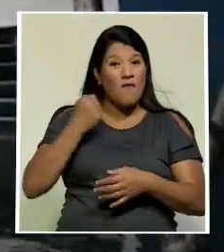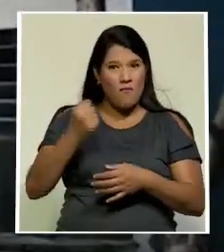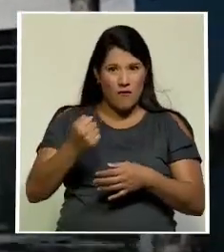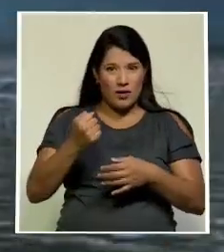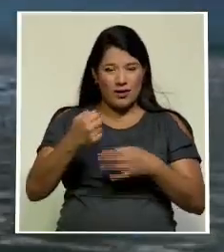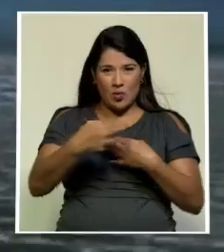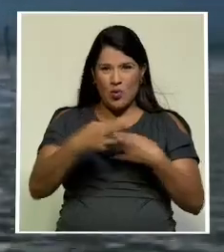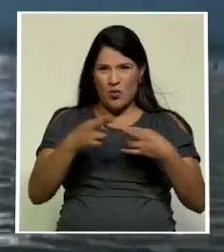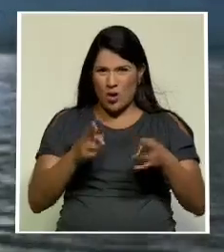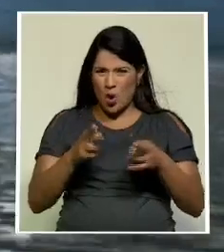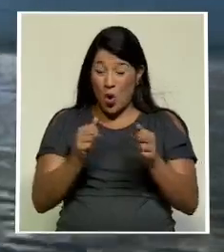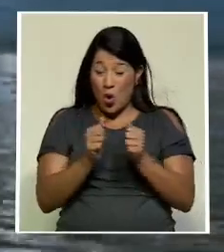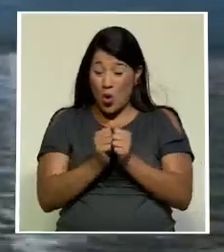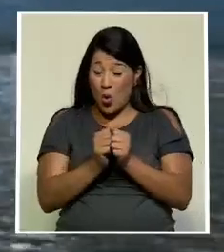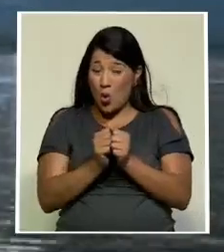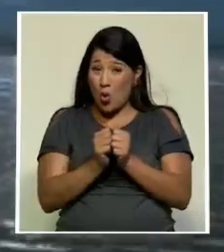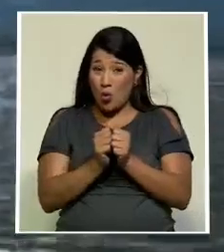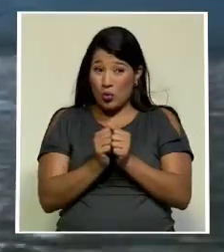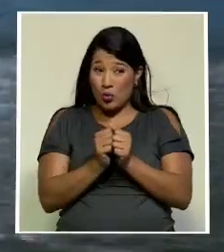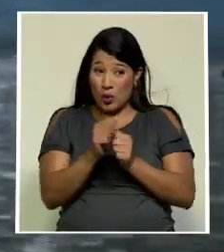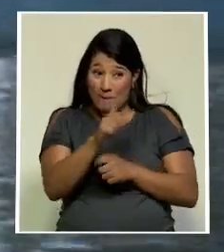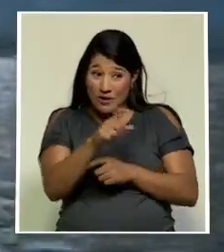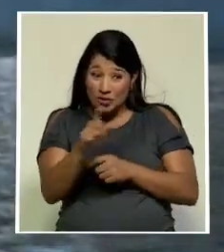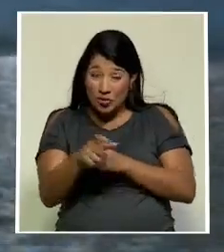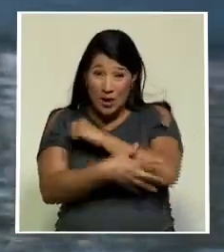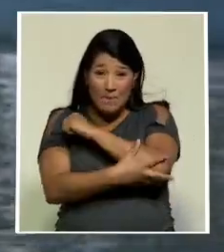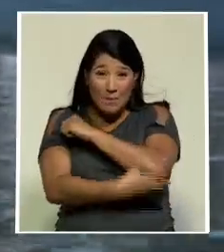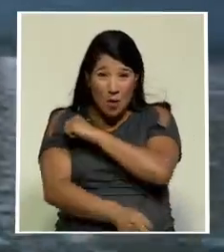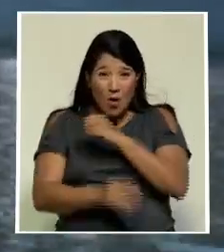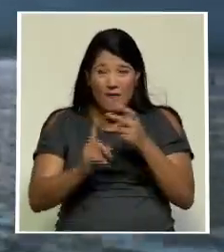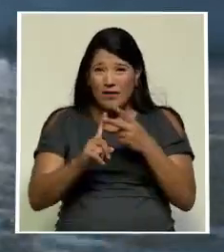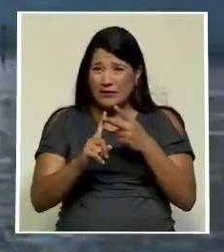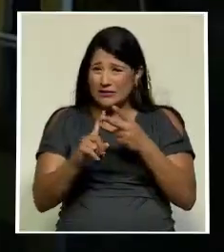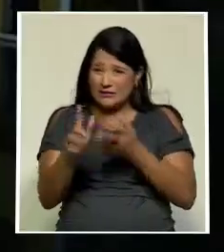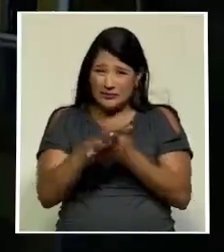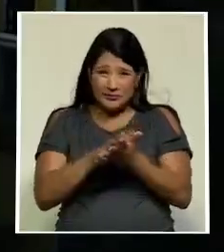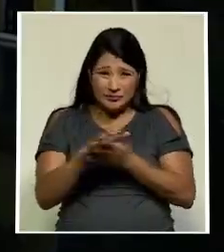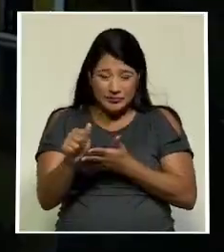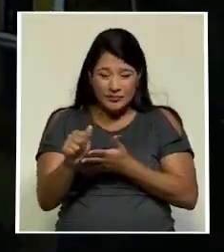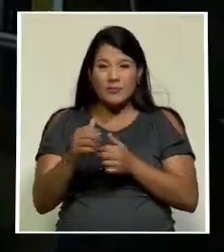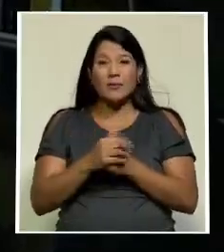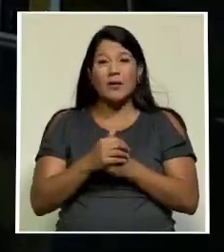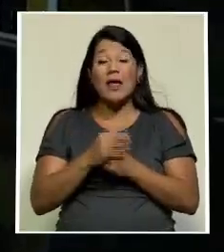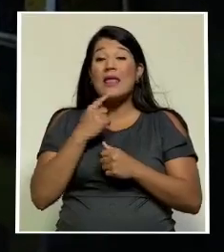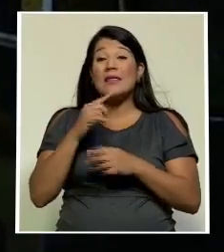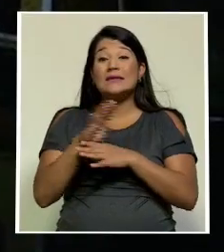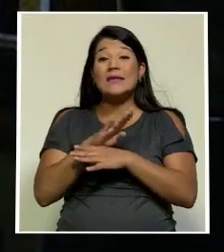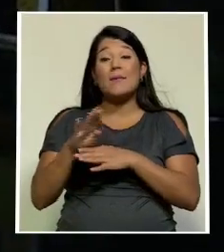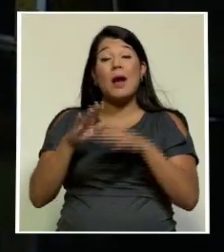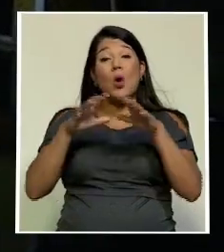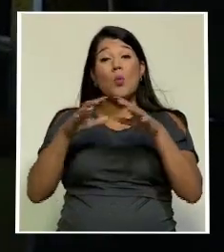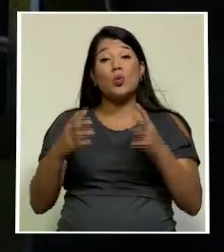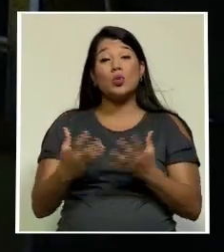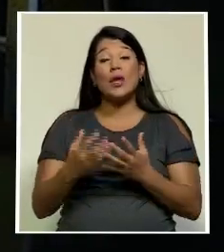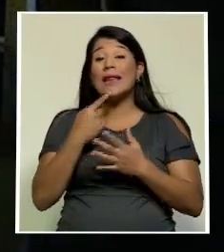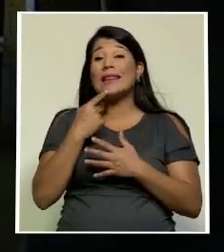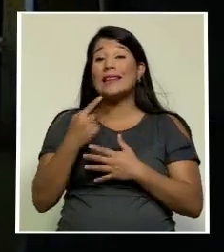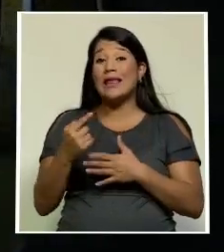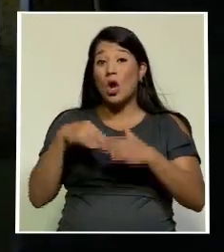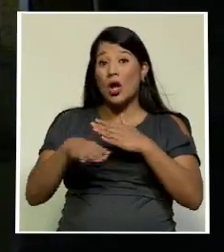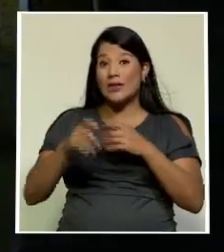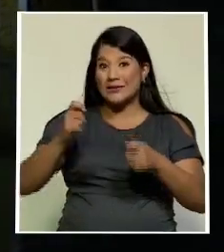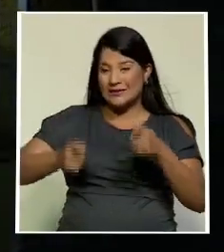una enorme desigualdad social e infraestructuras en mal estado. Un informe del Banco Mundial advirtió en septiembre que los